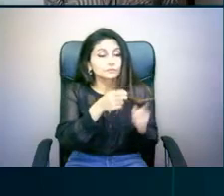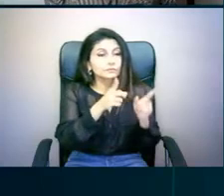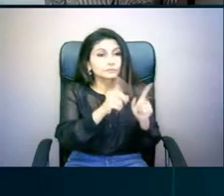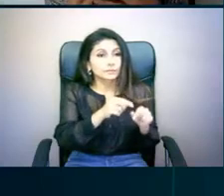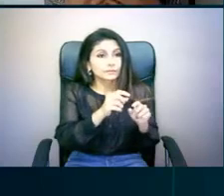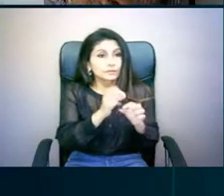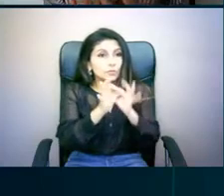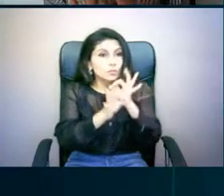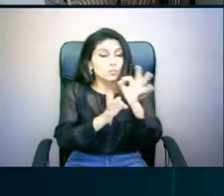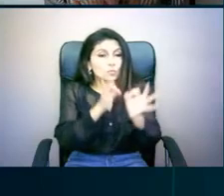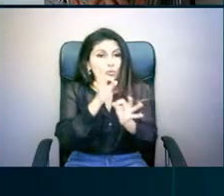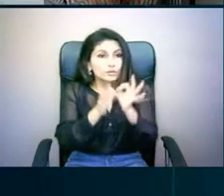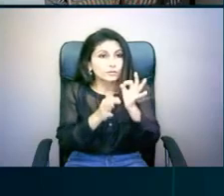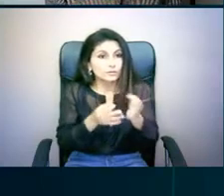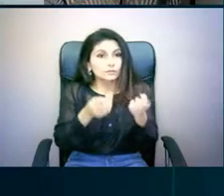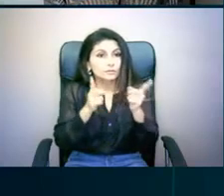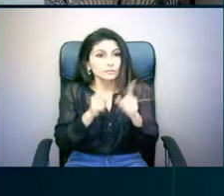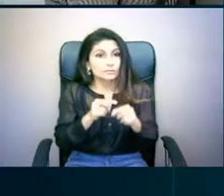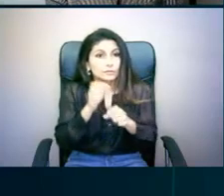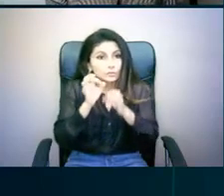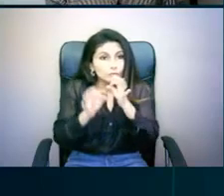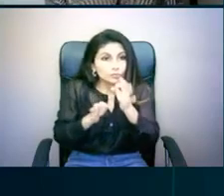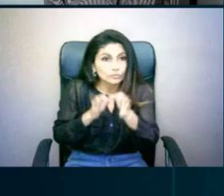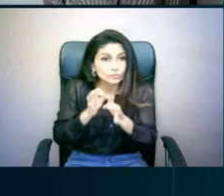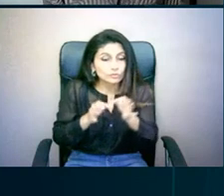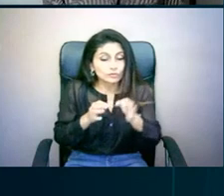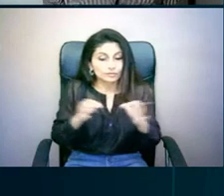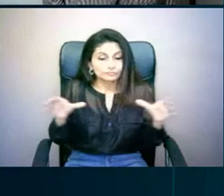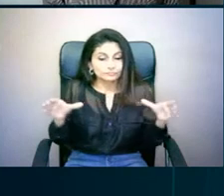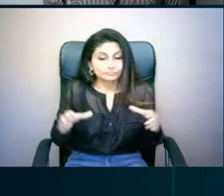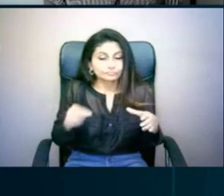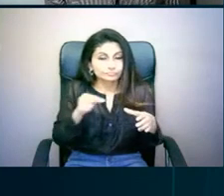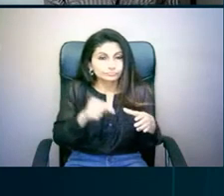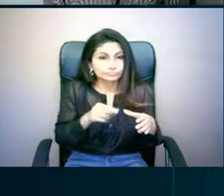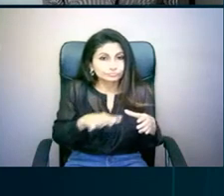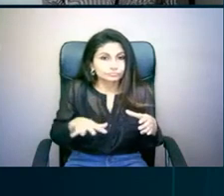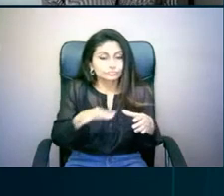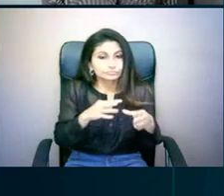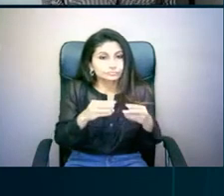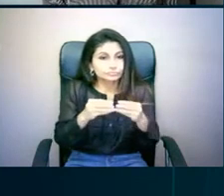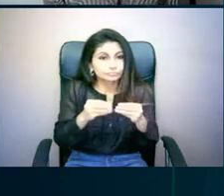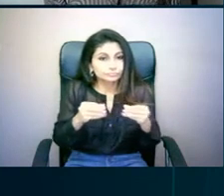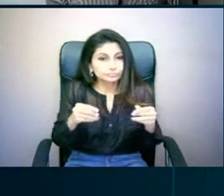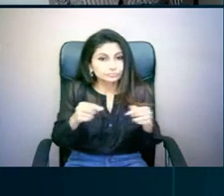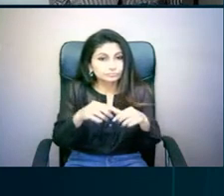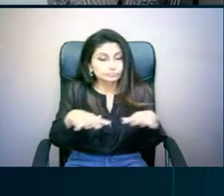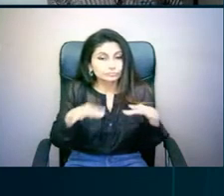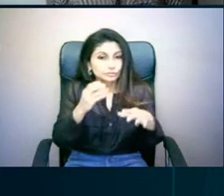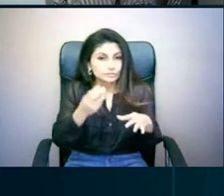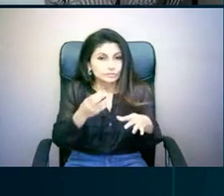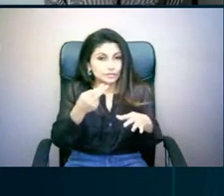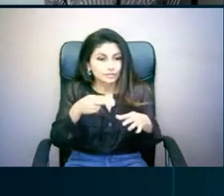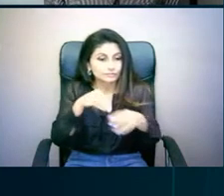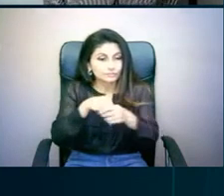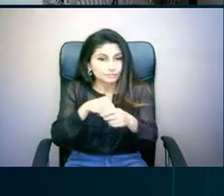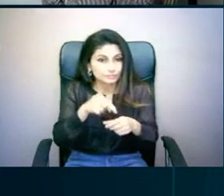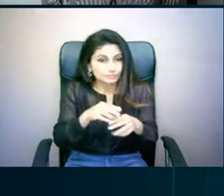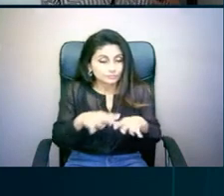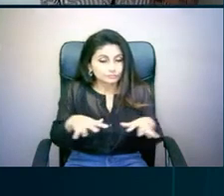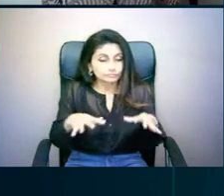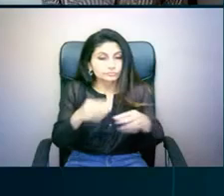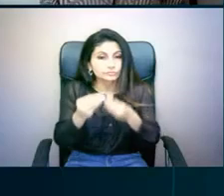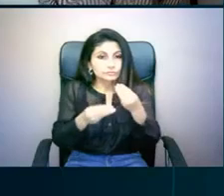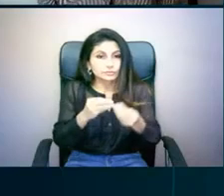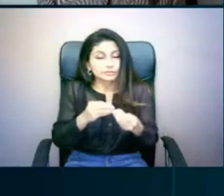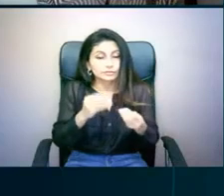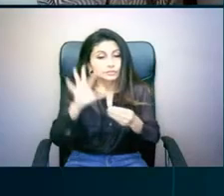sino también con lo que estamos haciendo con ese material orgánico. Puede ser que en este calentamiento lo que se hizo fue